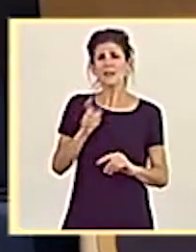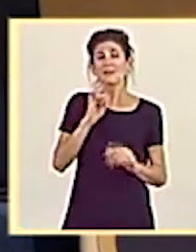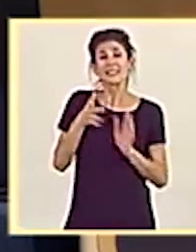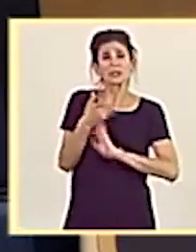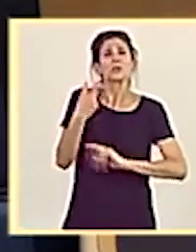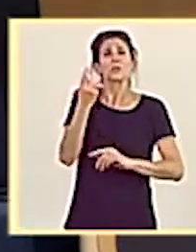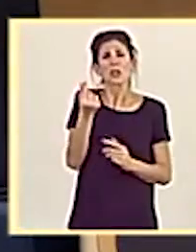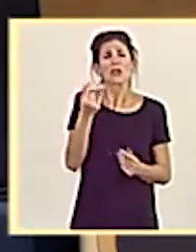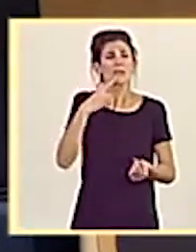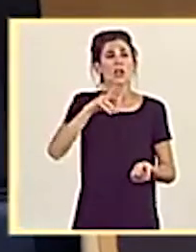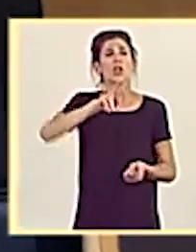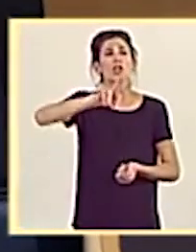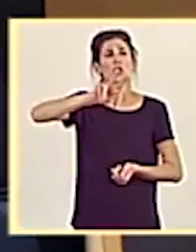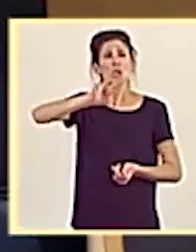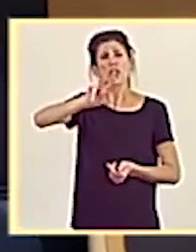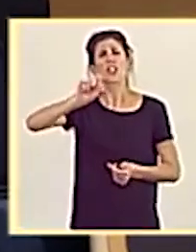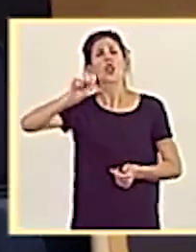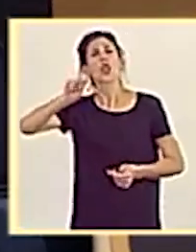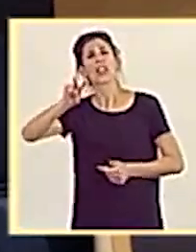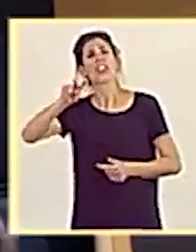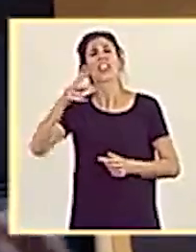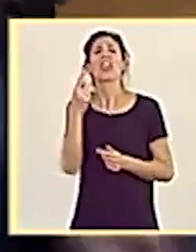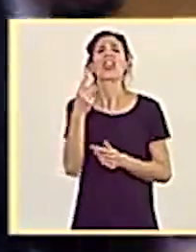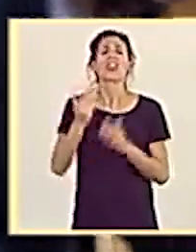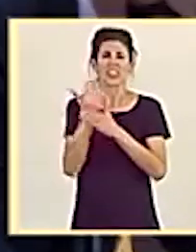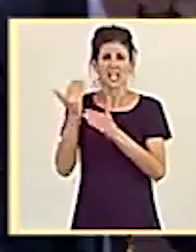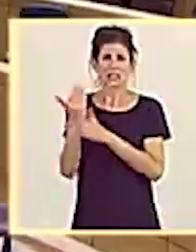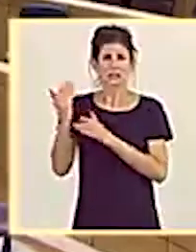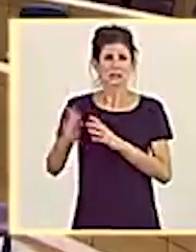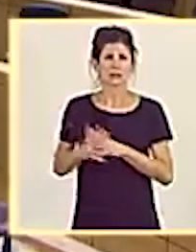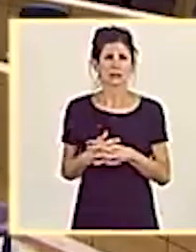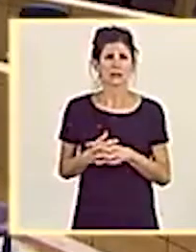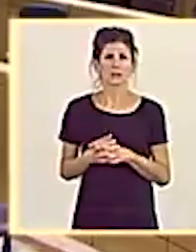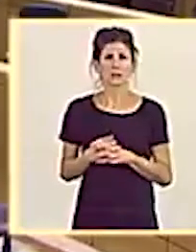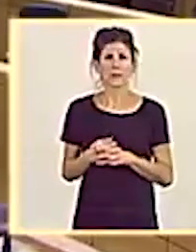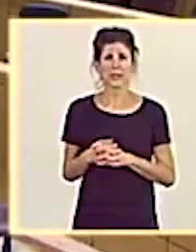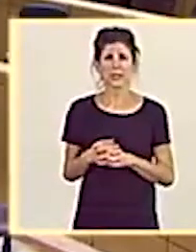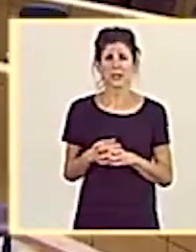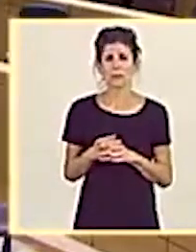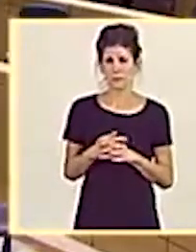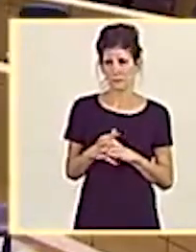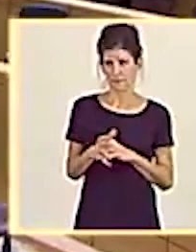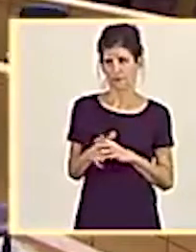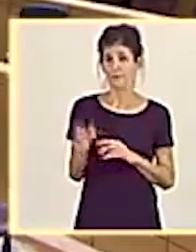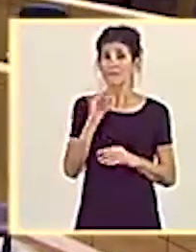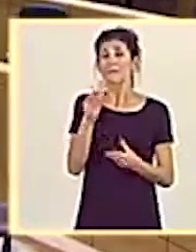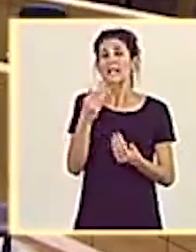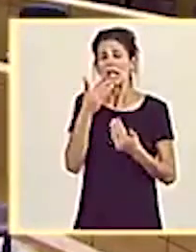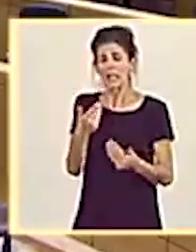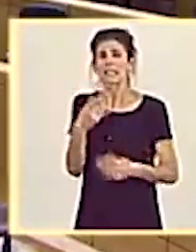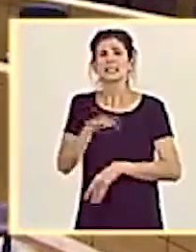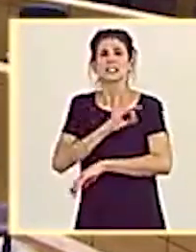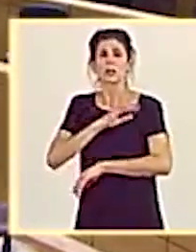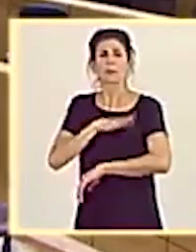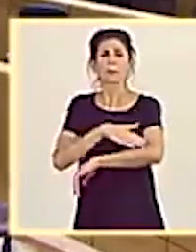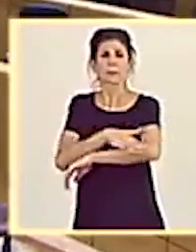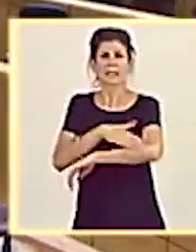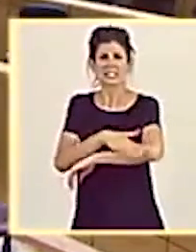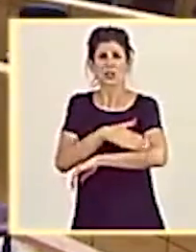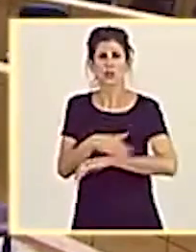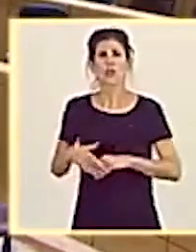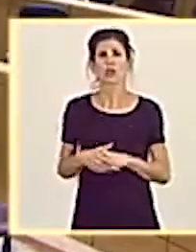¿Cuánto? 212 días. Gracias, señor ministro.